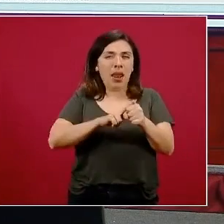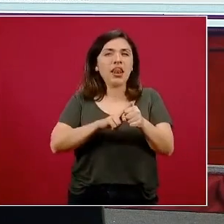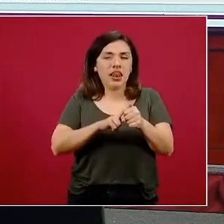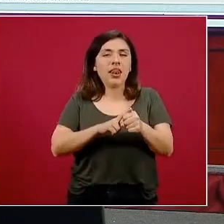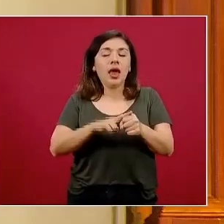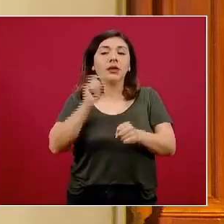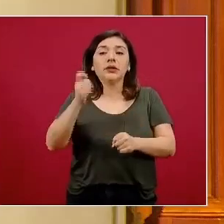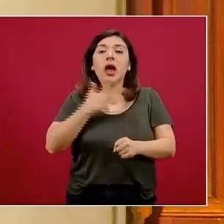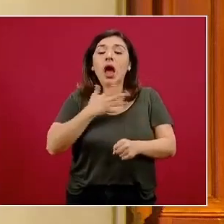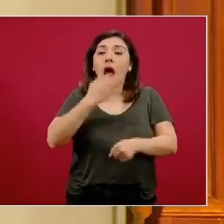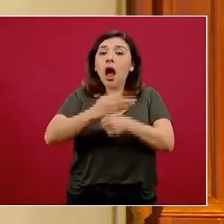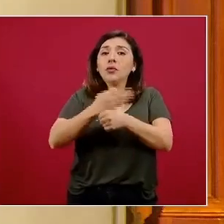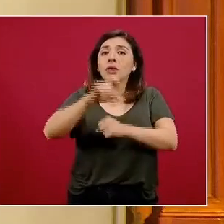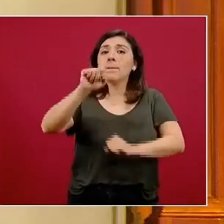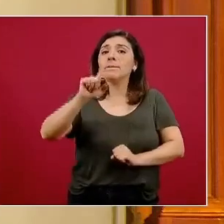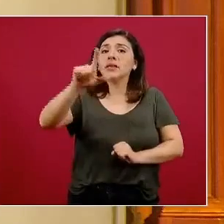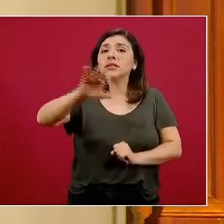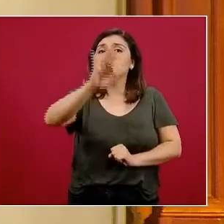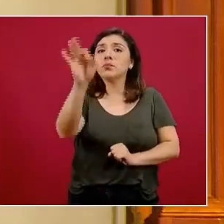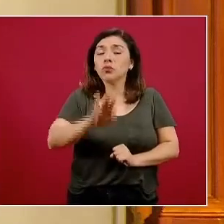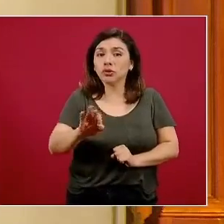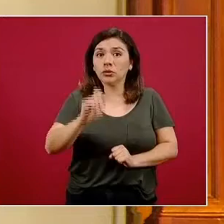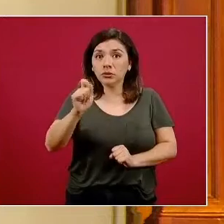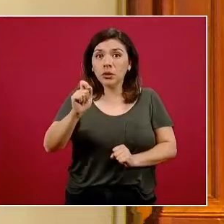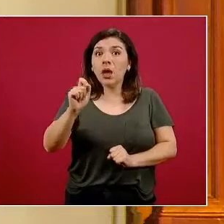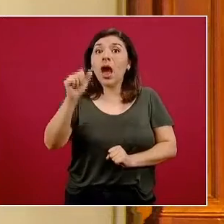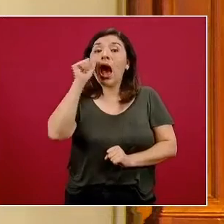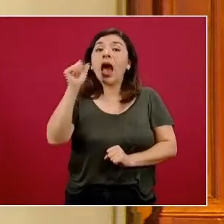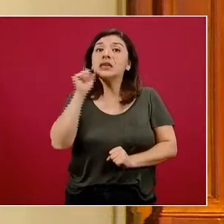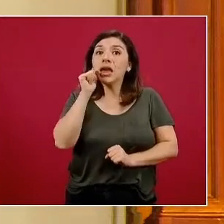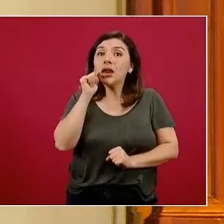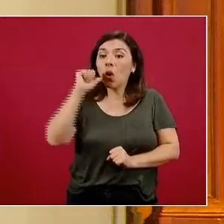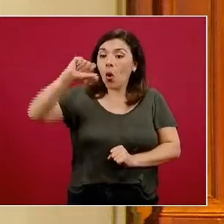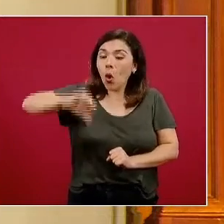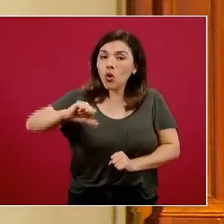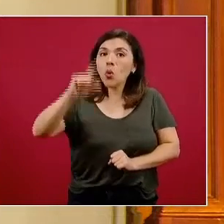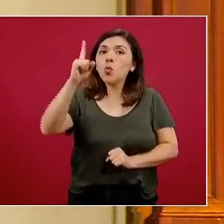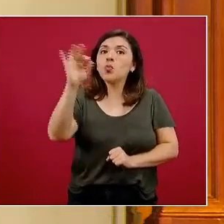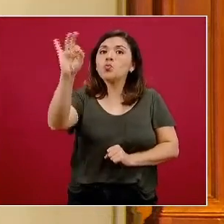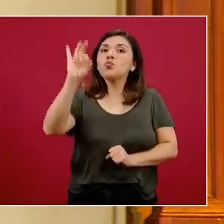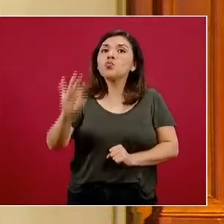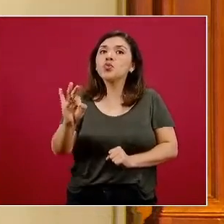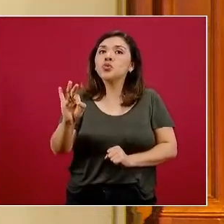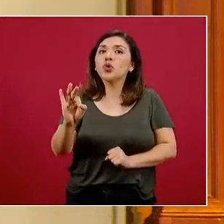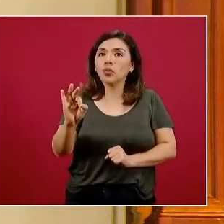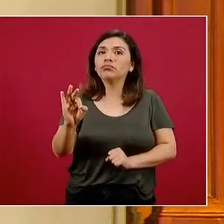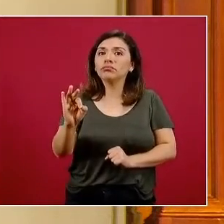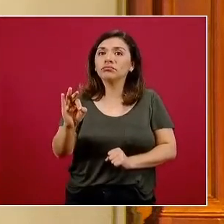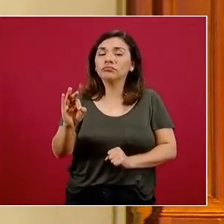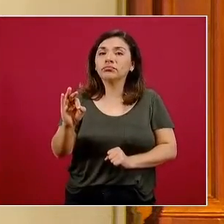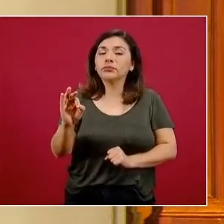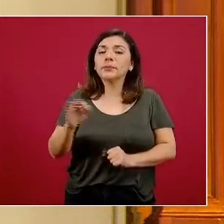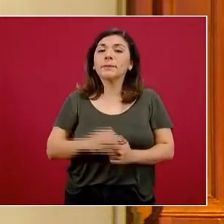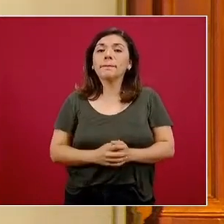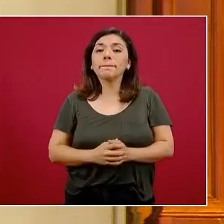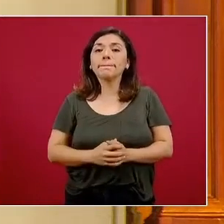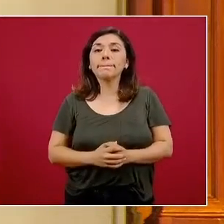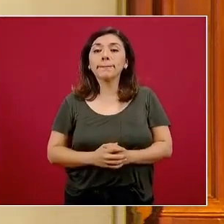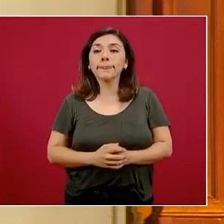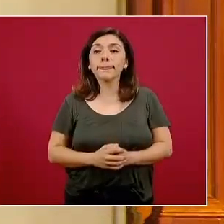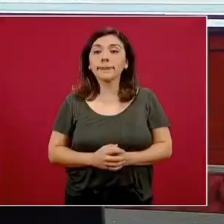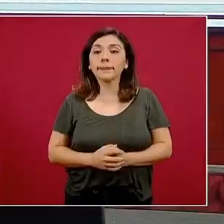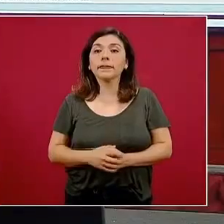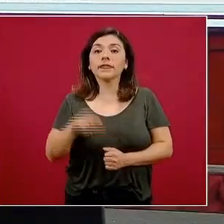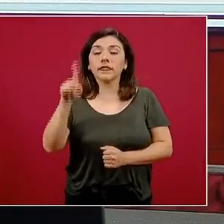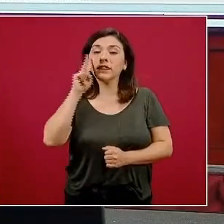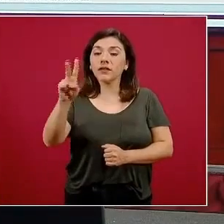con un 27%. Esto es una reducción de un punto porcentual en relación a cómo cerró la semana el día de ayer, y